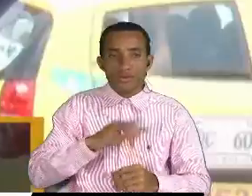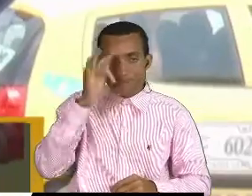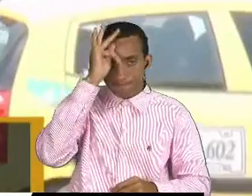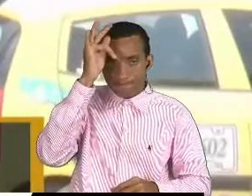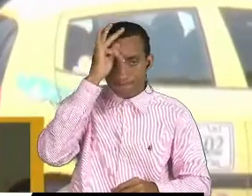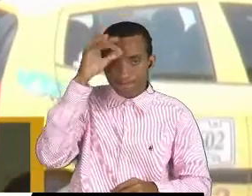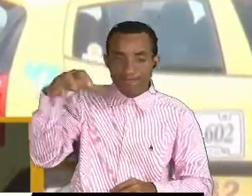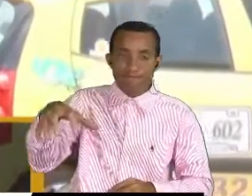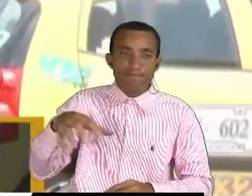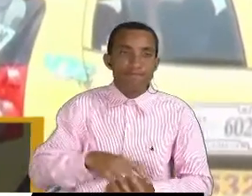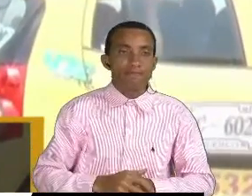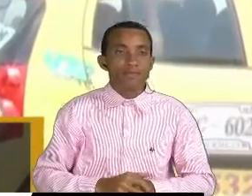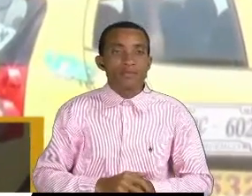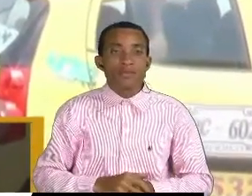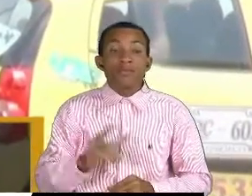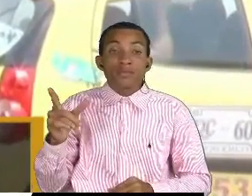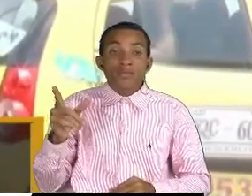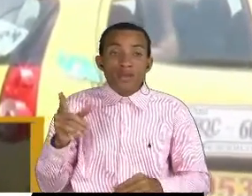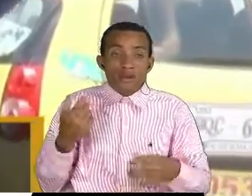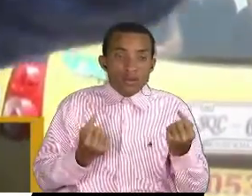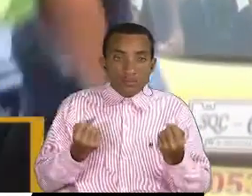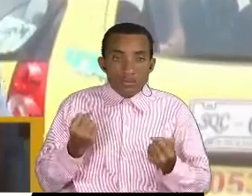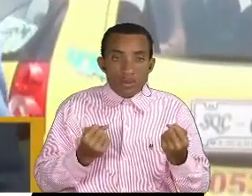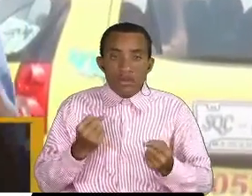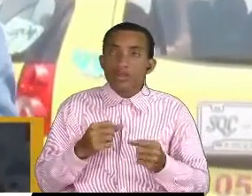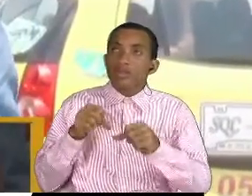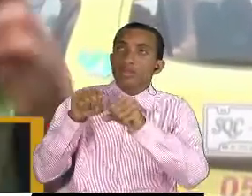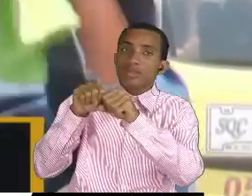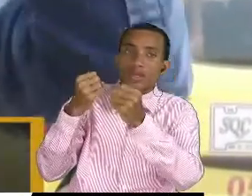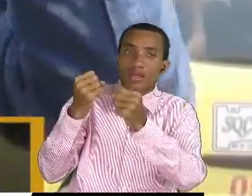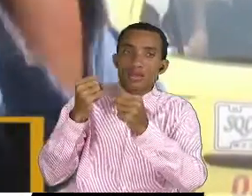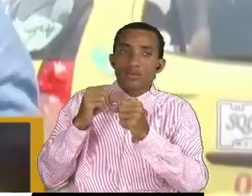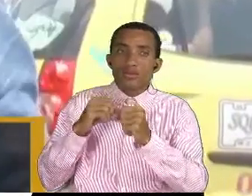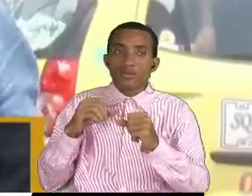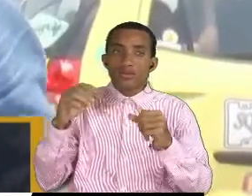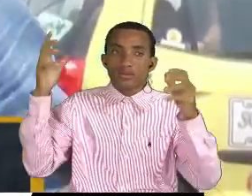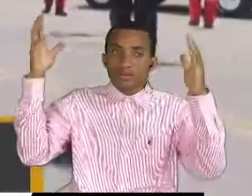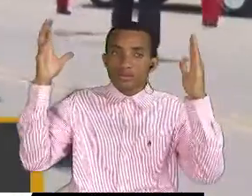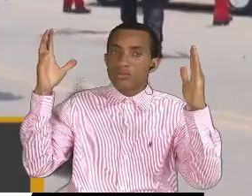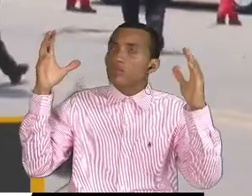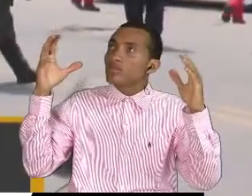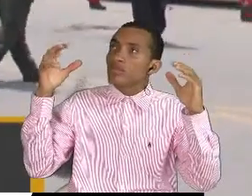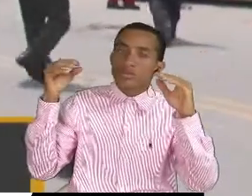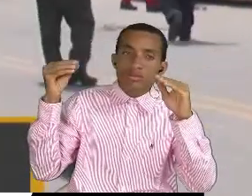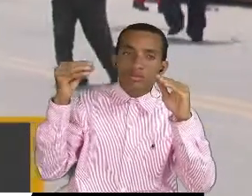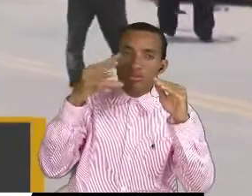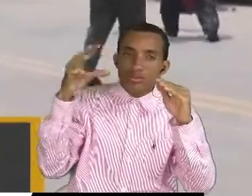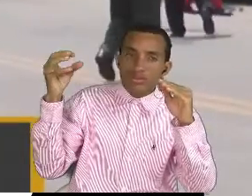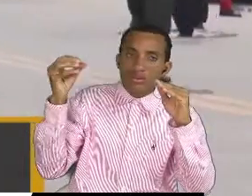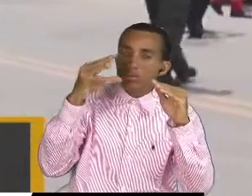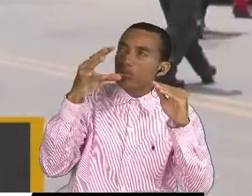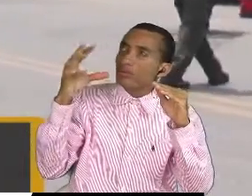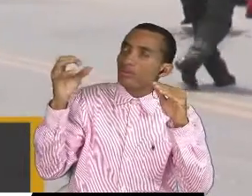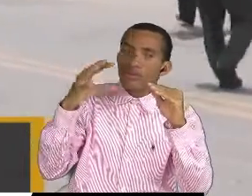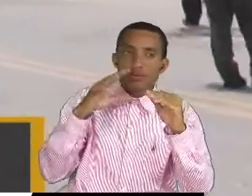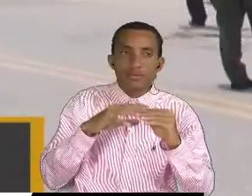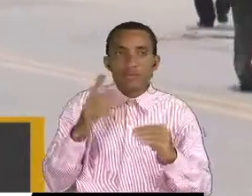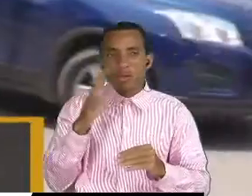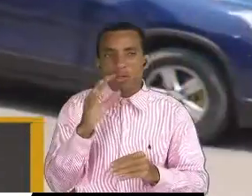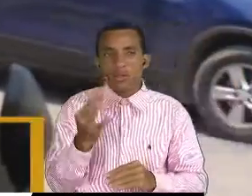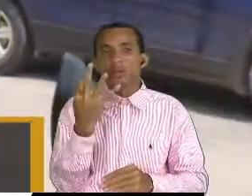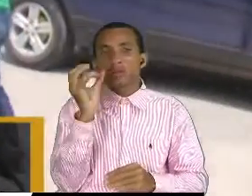asistencial. El carro fue el que dañó, sacó el amplificador, el que manda la señal. Pero quedó colgado. Una media hora duró el muchacho